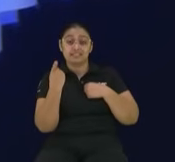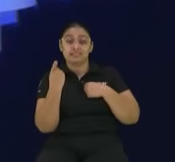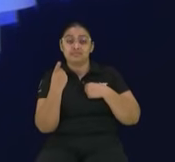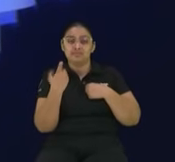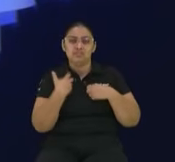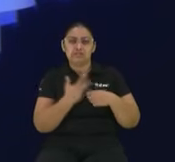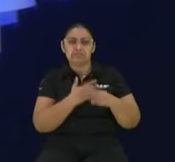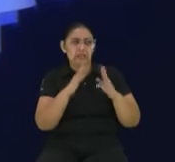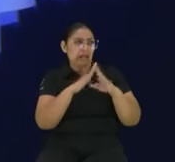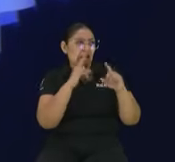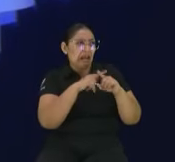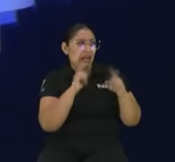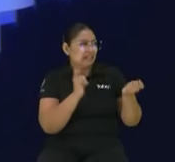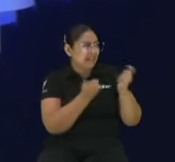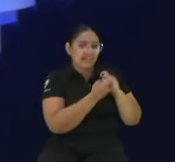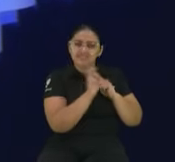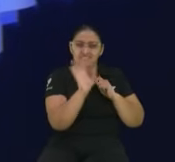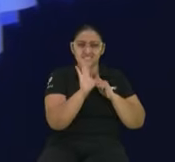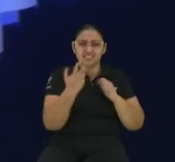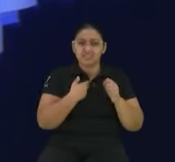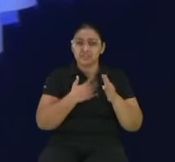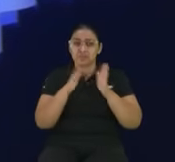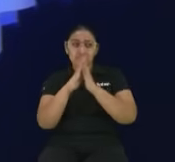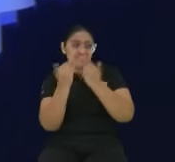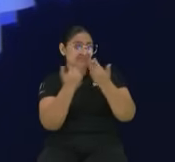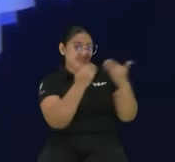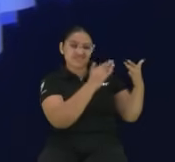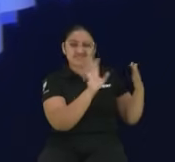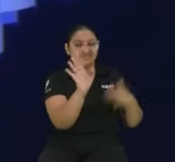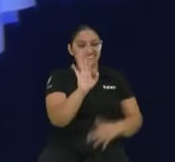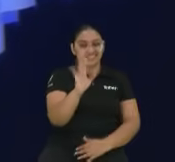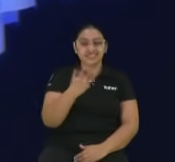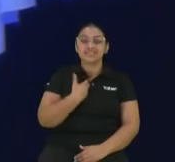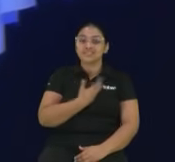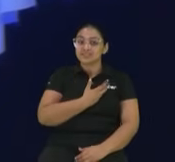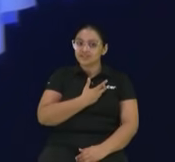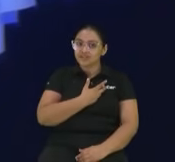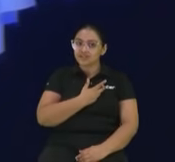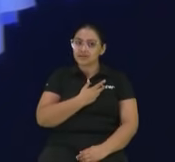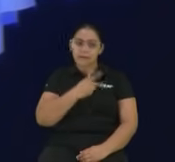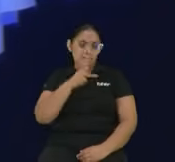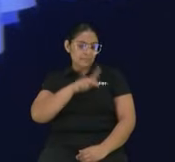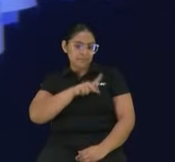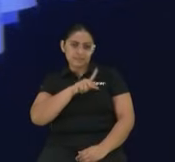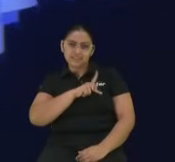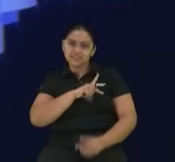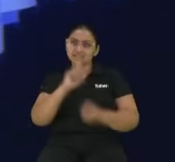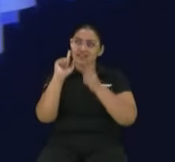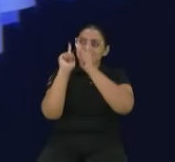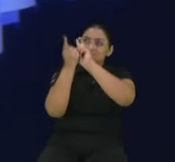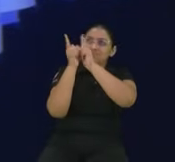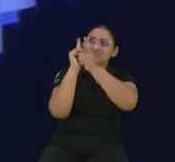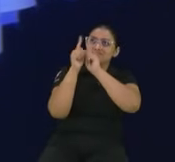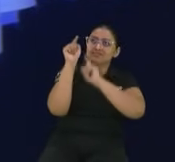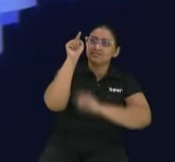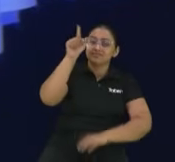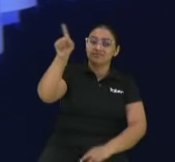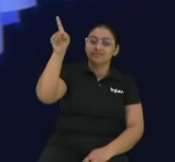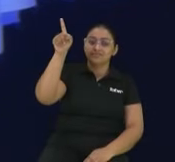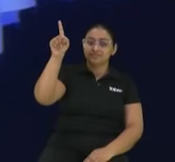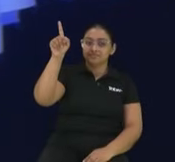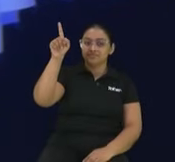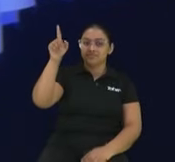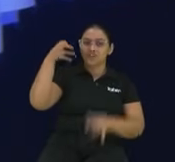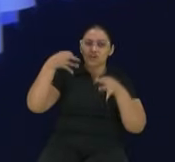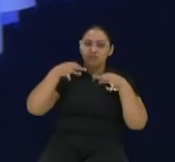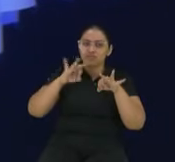un cambio de iglesia mucho menos de un cambio de religión le hablamos de tener una relación personal para con Dios por medio